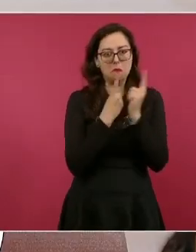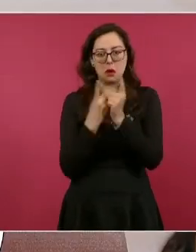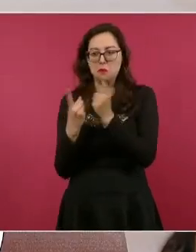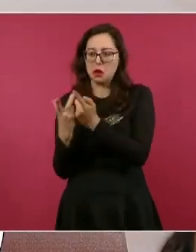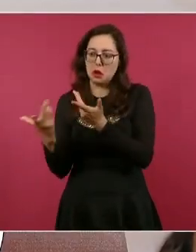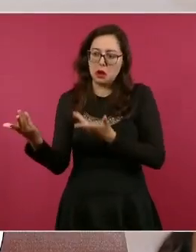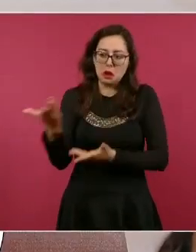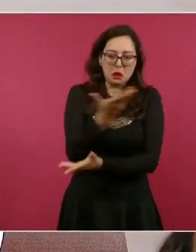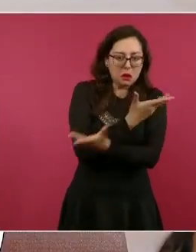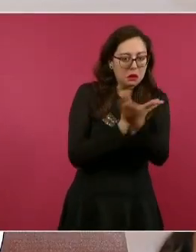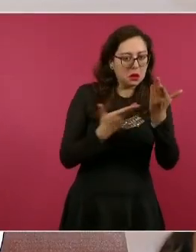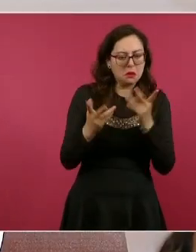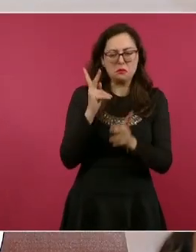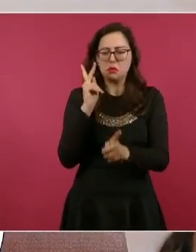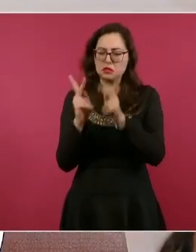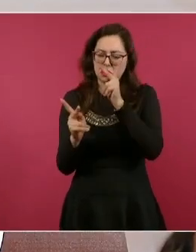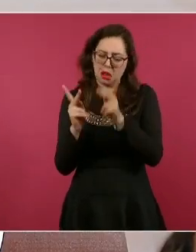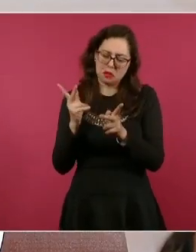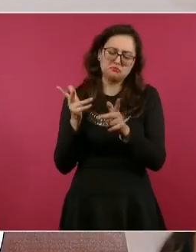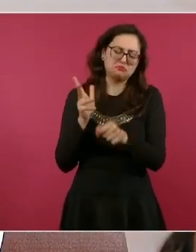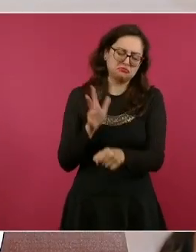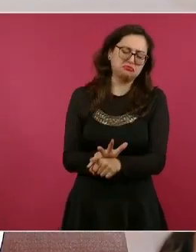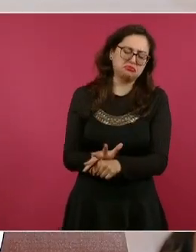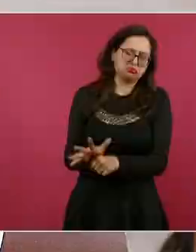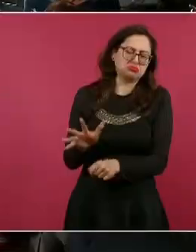con eso es